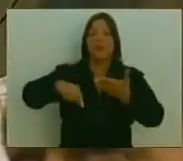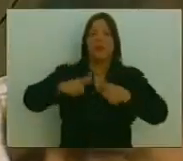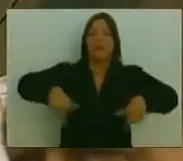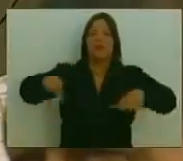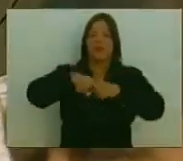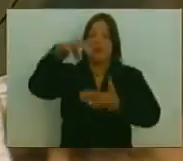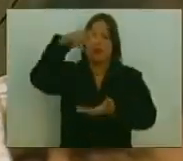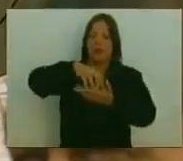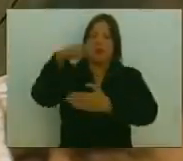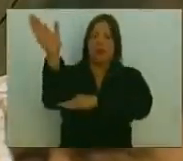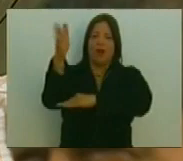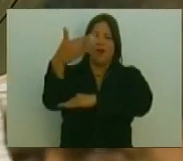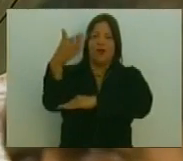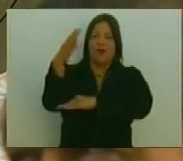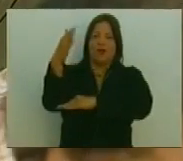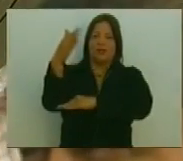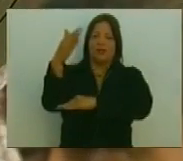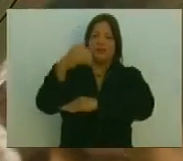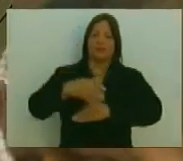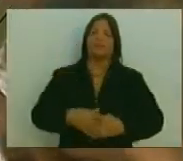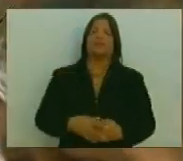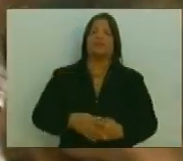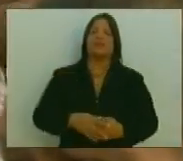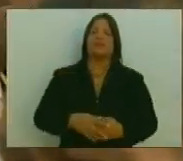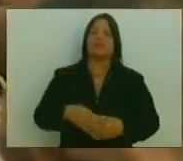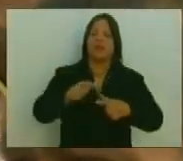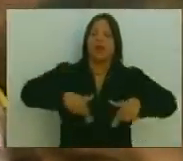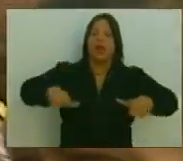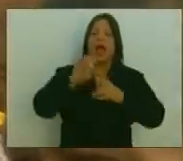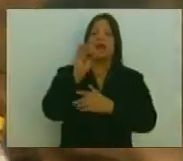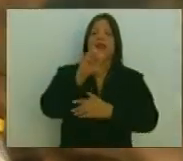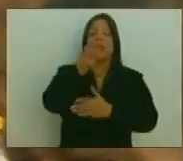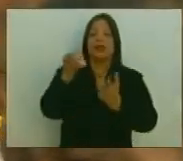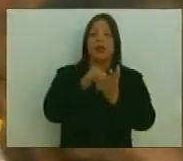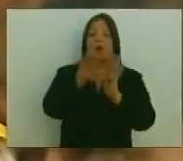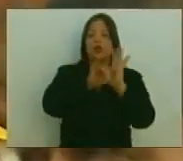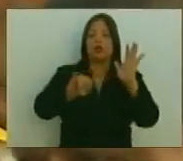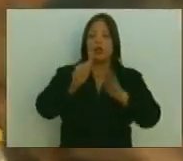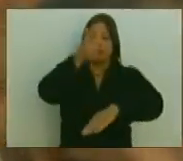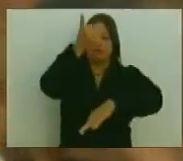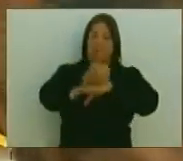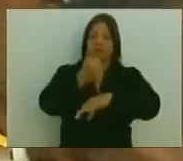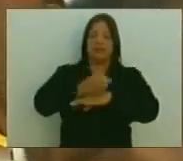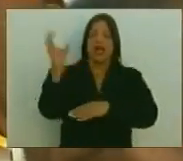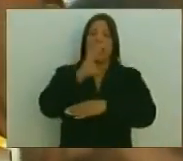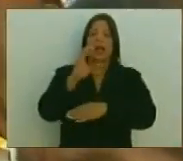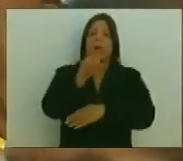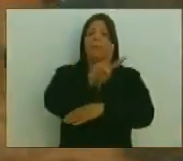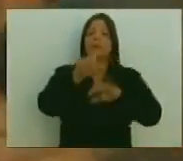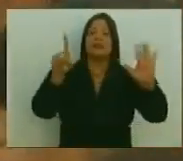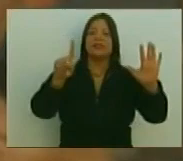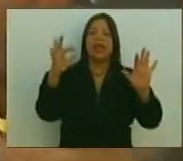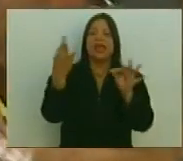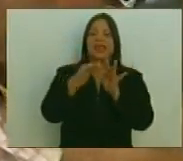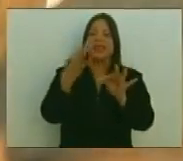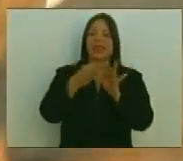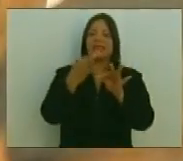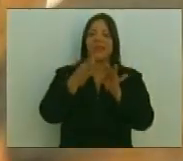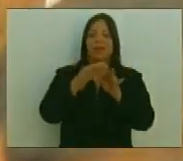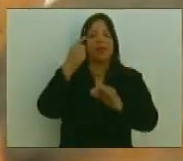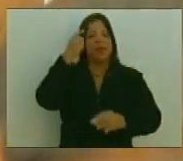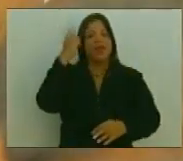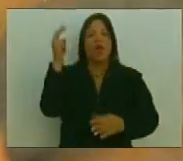hemiciclo protocolar del Palacio Federal Legislativo, sede de la Asamblea Nacional Constituyente, en Caracas, a los 26 días del mes de septiembre